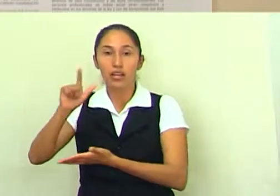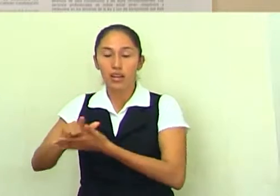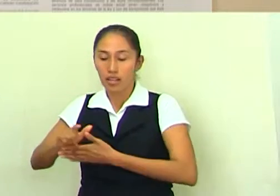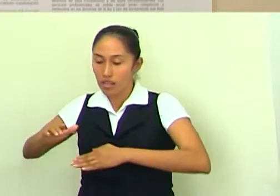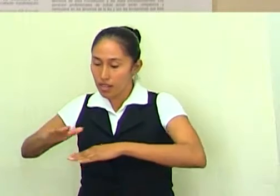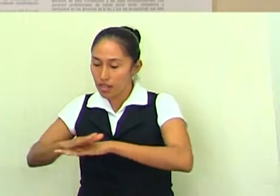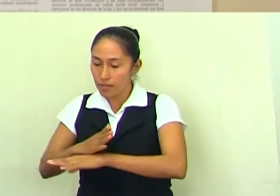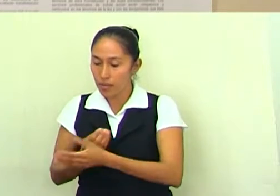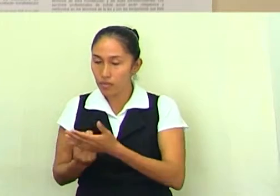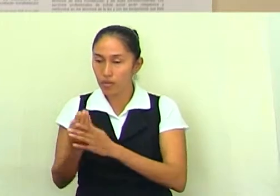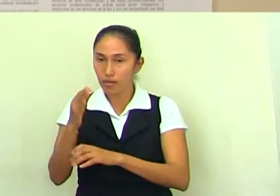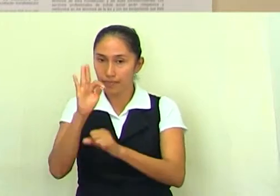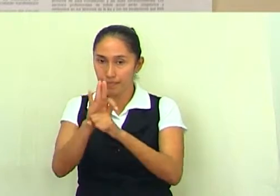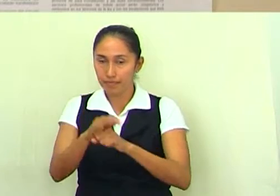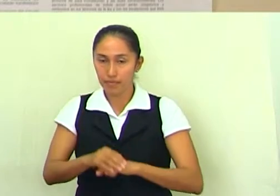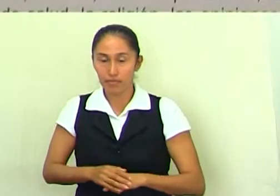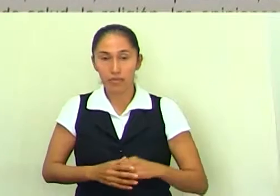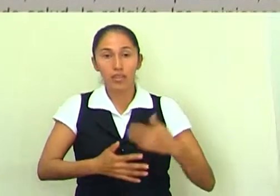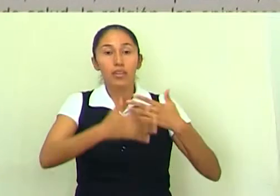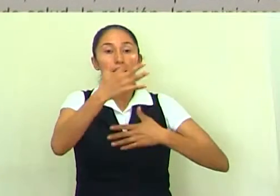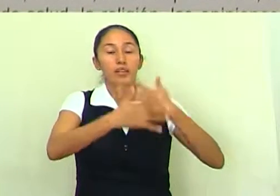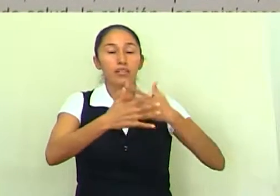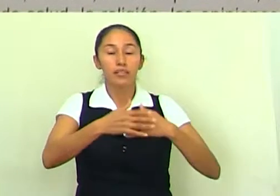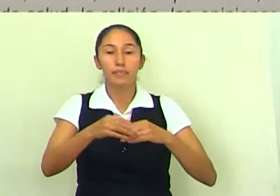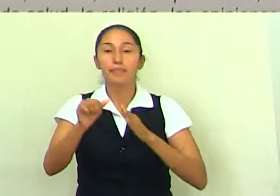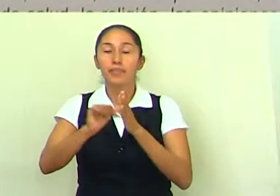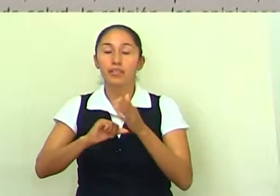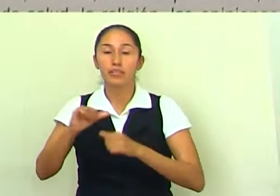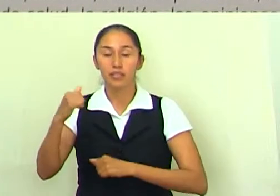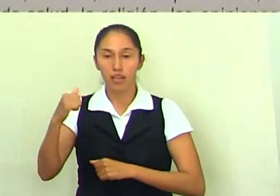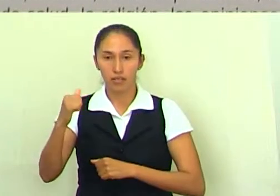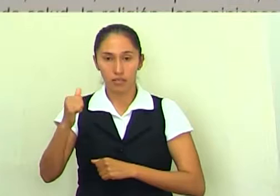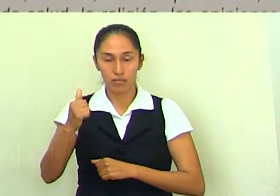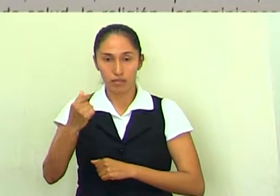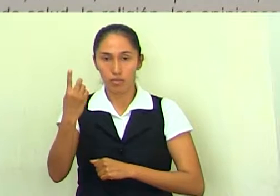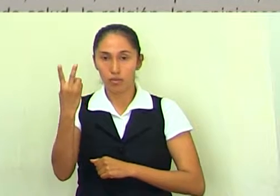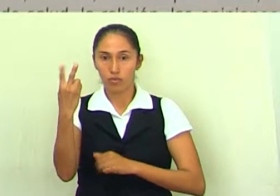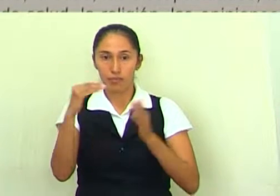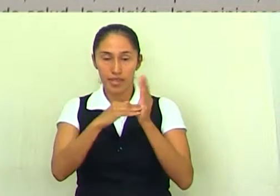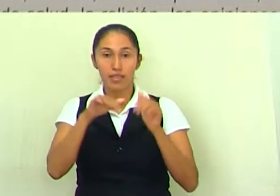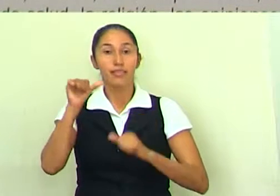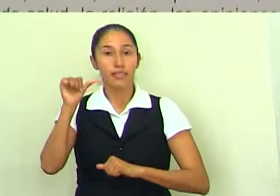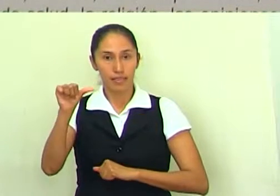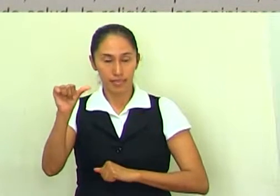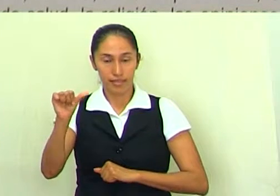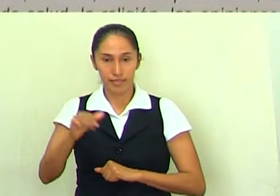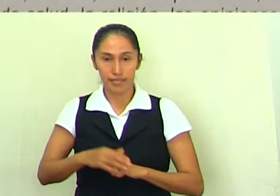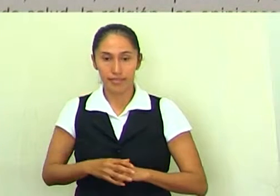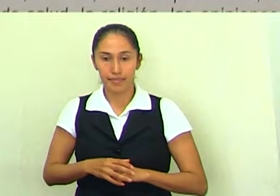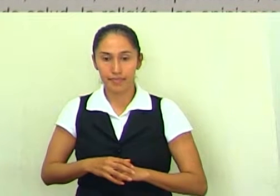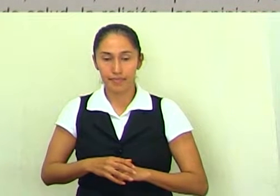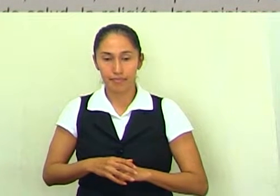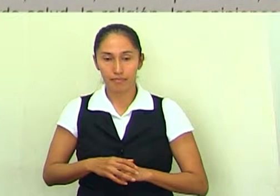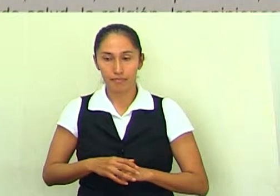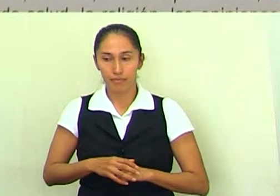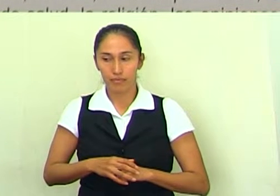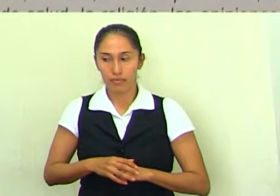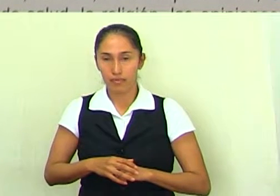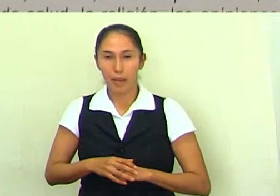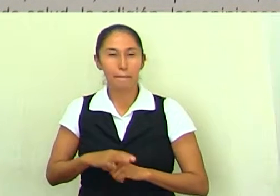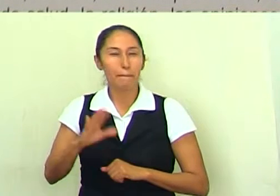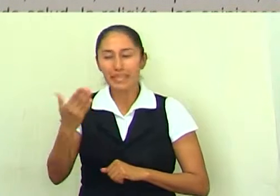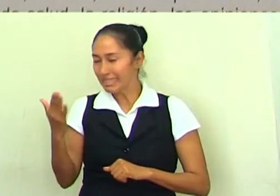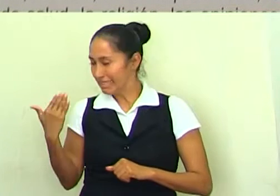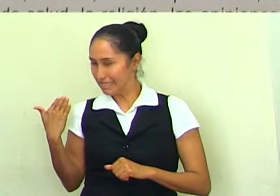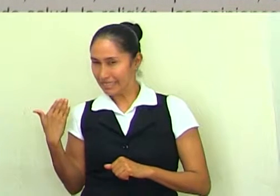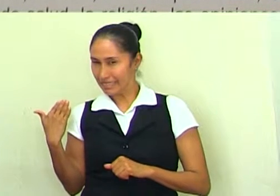se publicó el 15 de agosto del 2016, es decir, información calientito, pues,